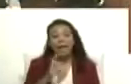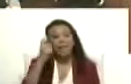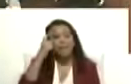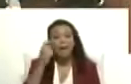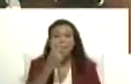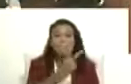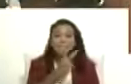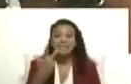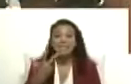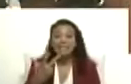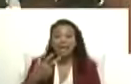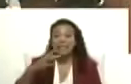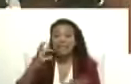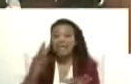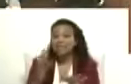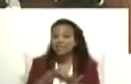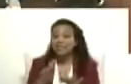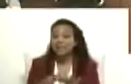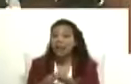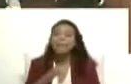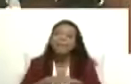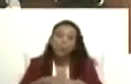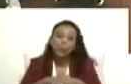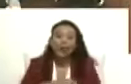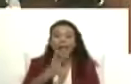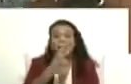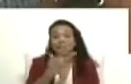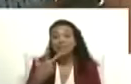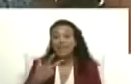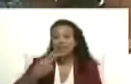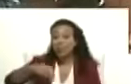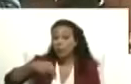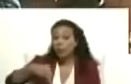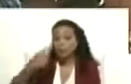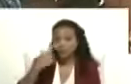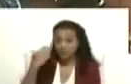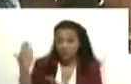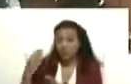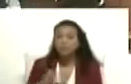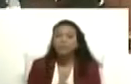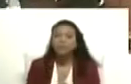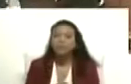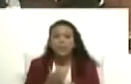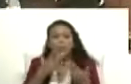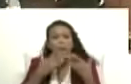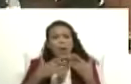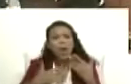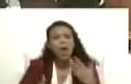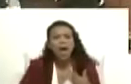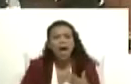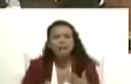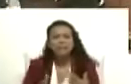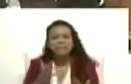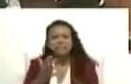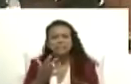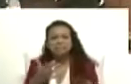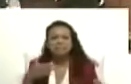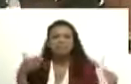de septiembre, perdón, el día 23 de noviembre, en un alarde de